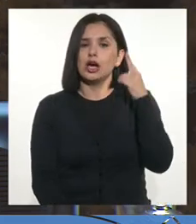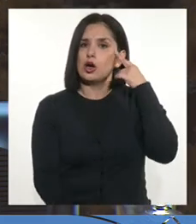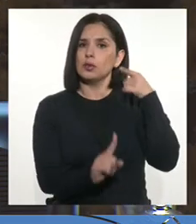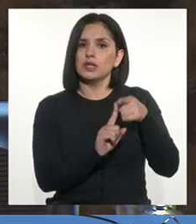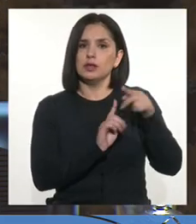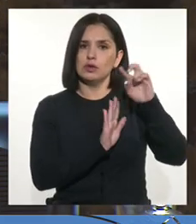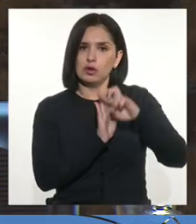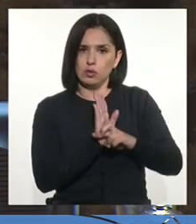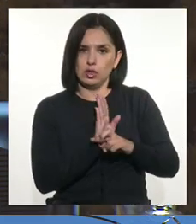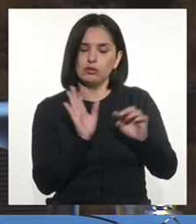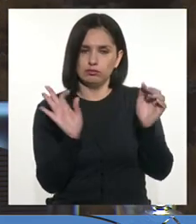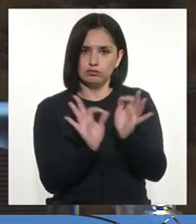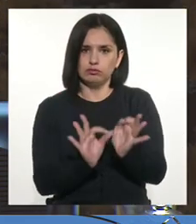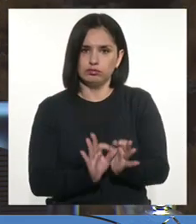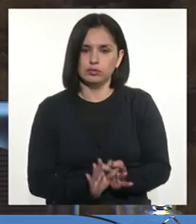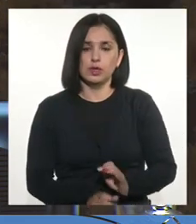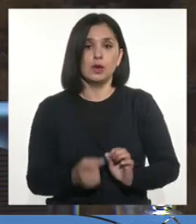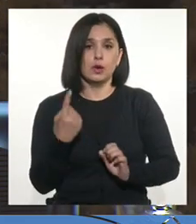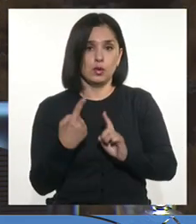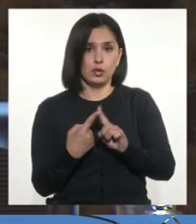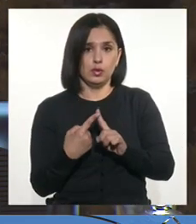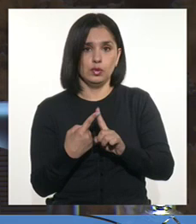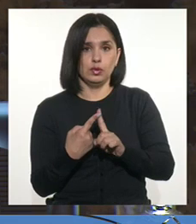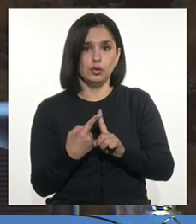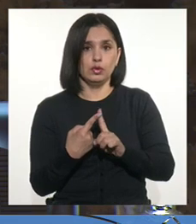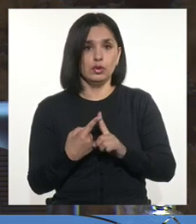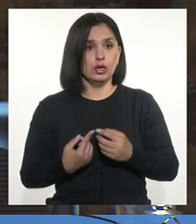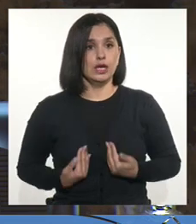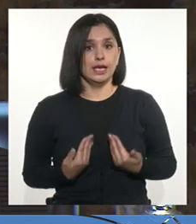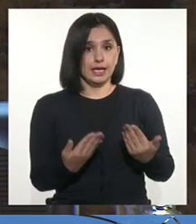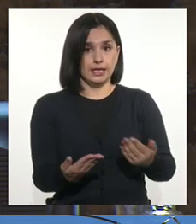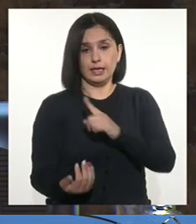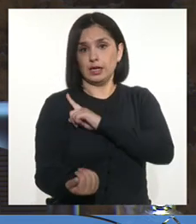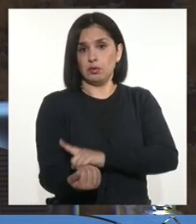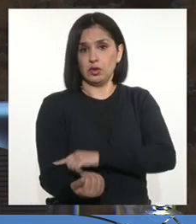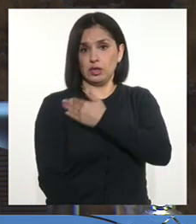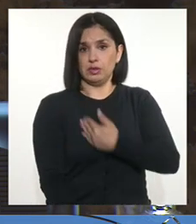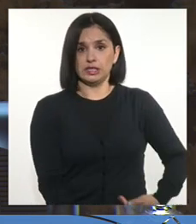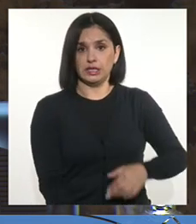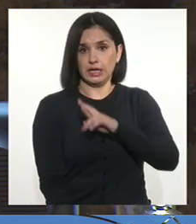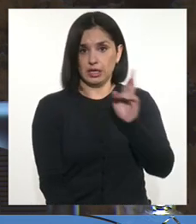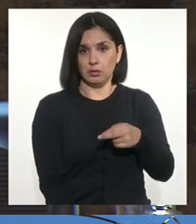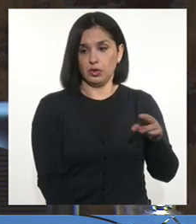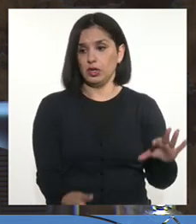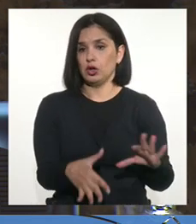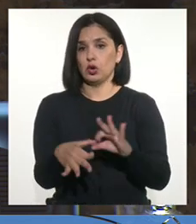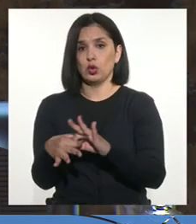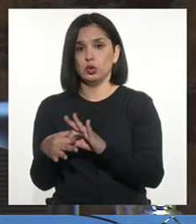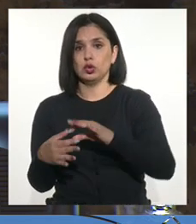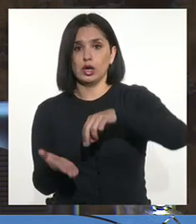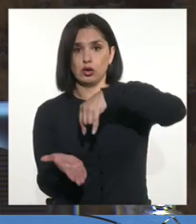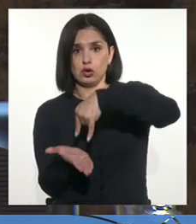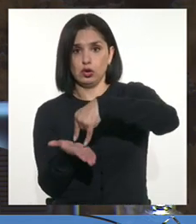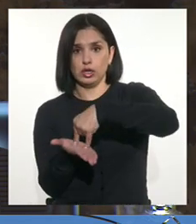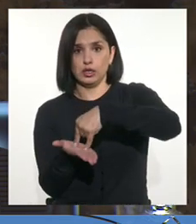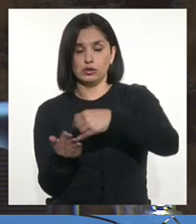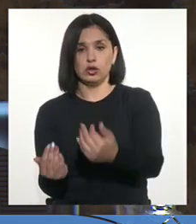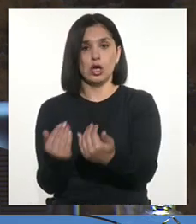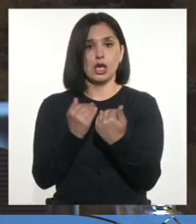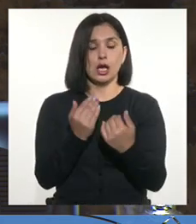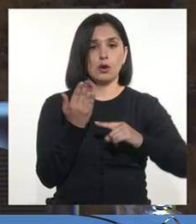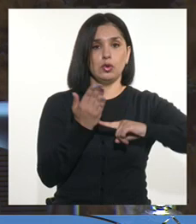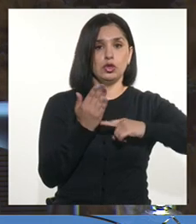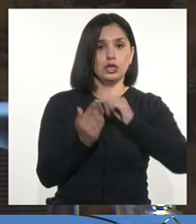proyecto son los siguientes 1 facultará el presidente de la república para allí en conjunto con el congreso nacional el apoyo técnico de la